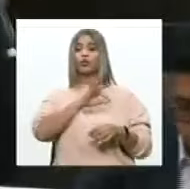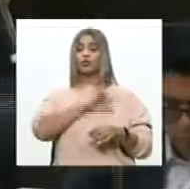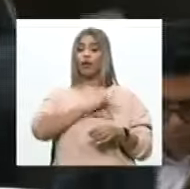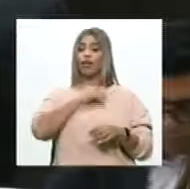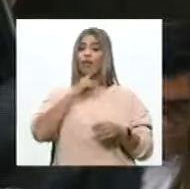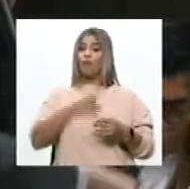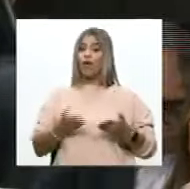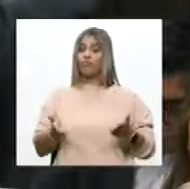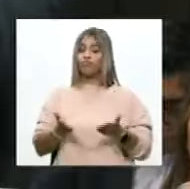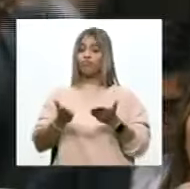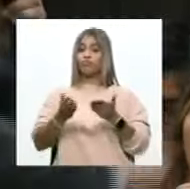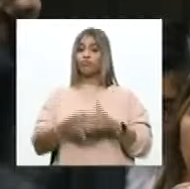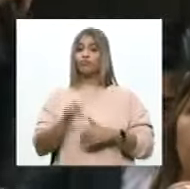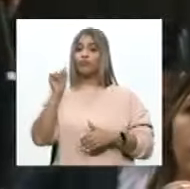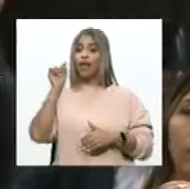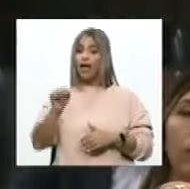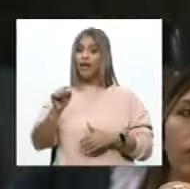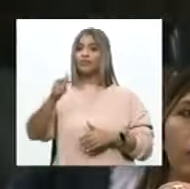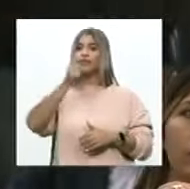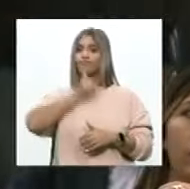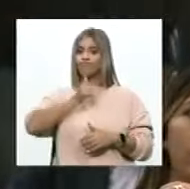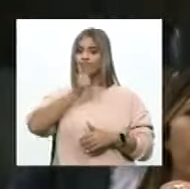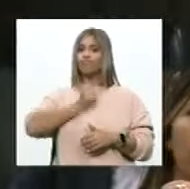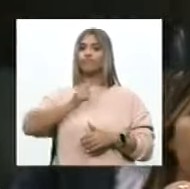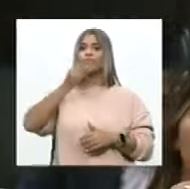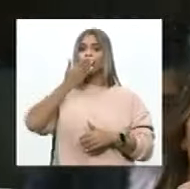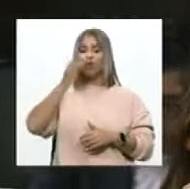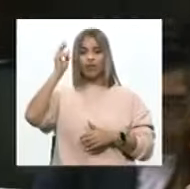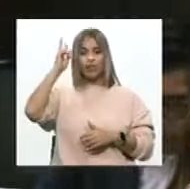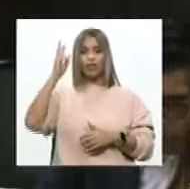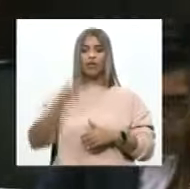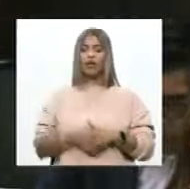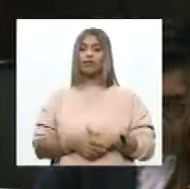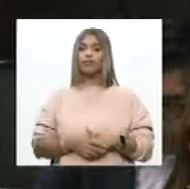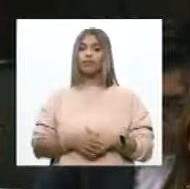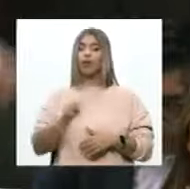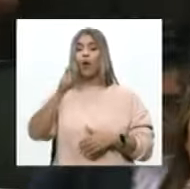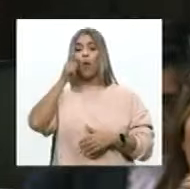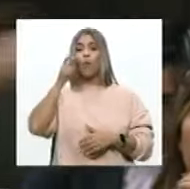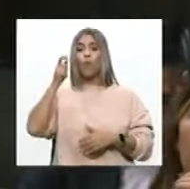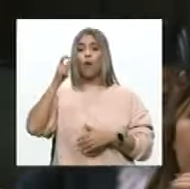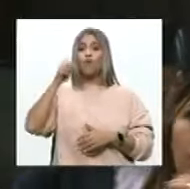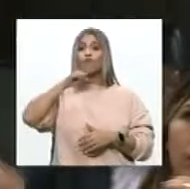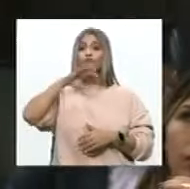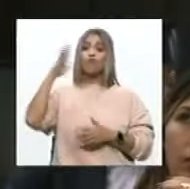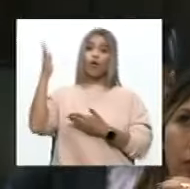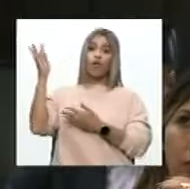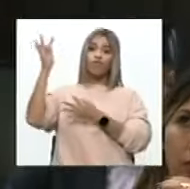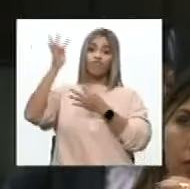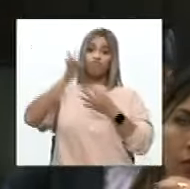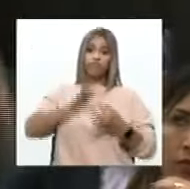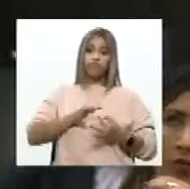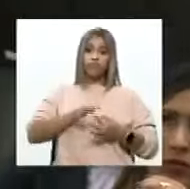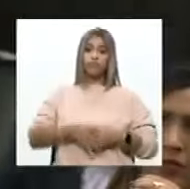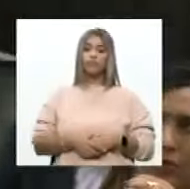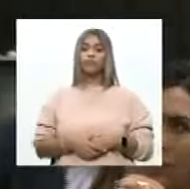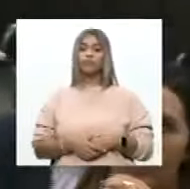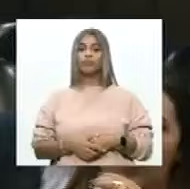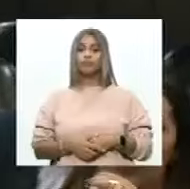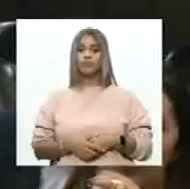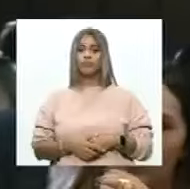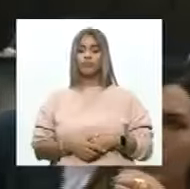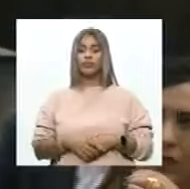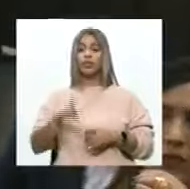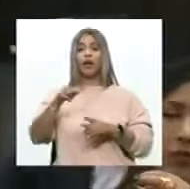darle vigencia viva a esa resistencia indígena que nuestros pueblos originarios siempre llevaron como